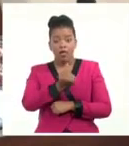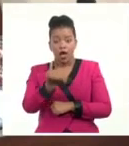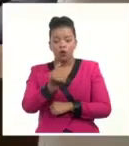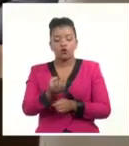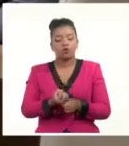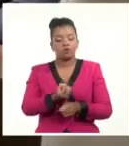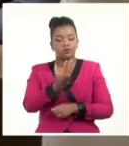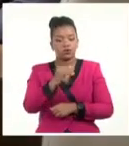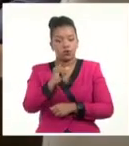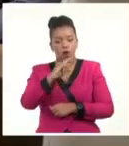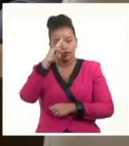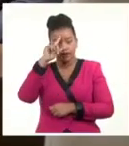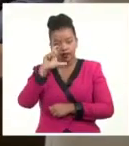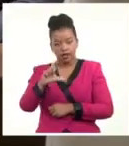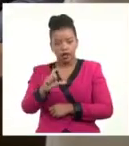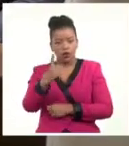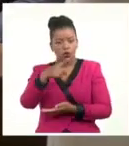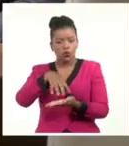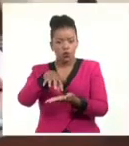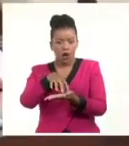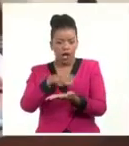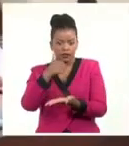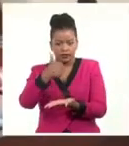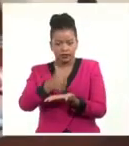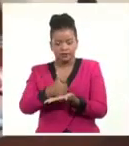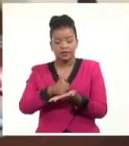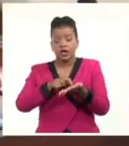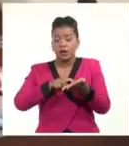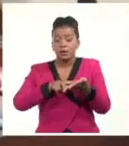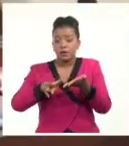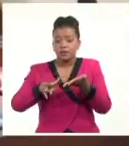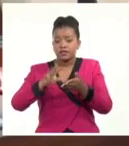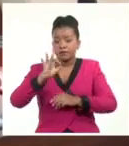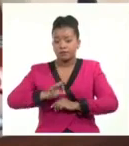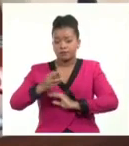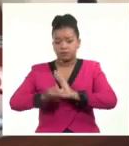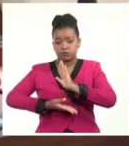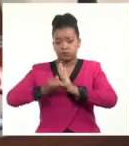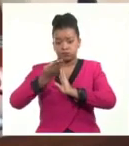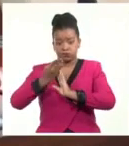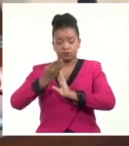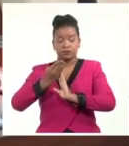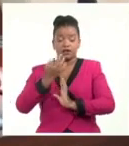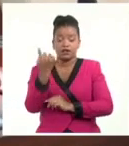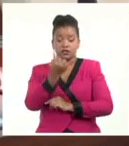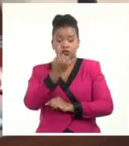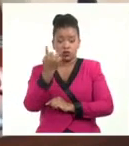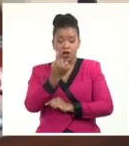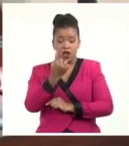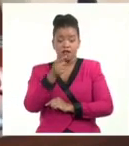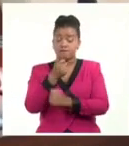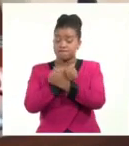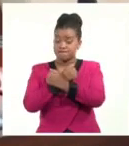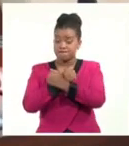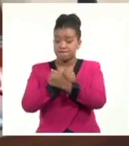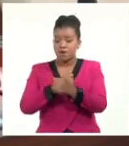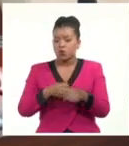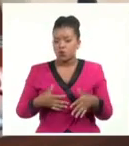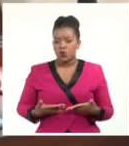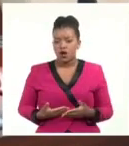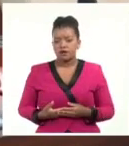Clara un área de salud. Y las provincias con tasas superiores a la nacional y por tanto mayores riesgos son el